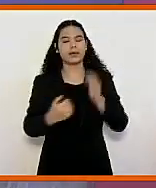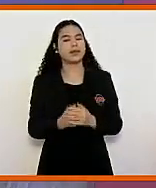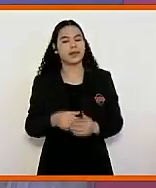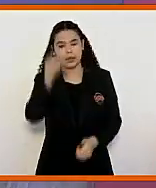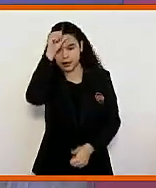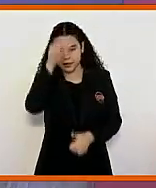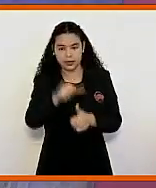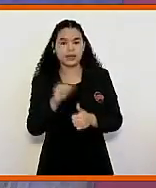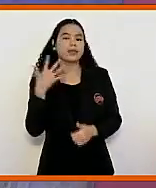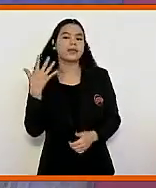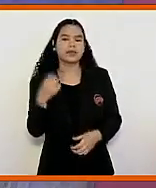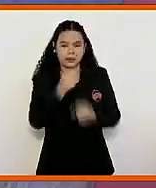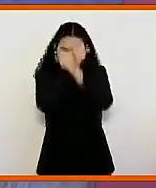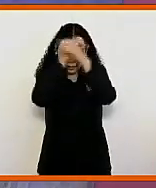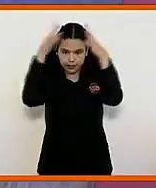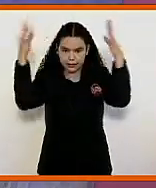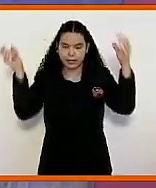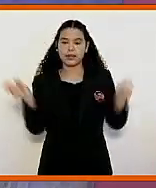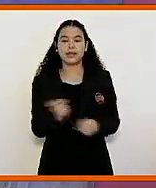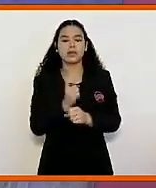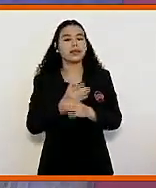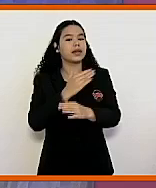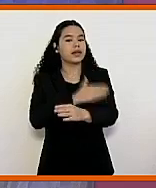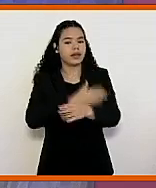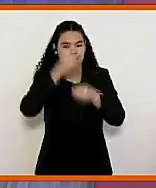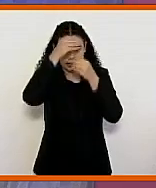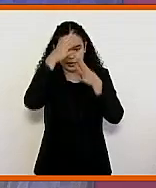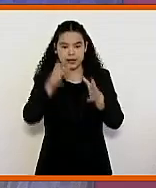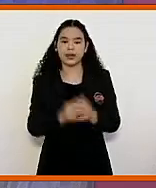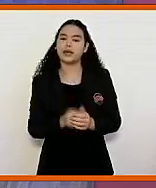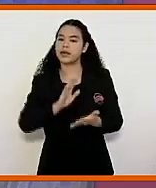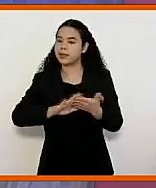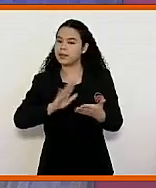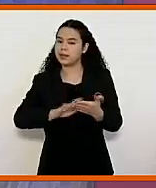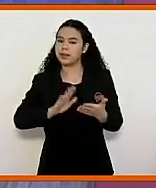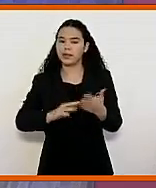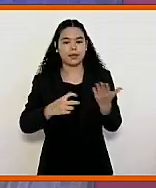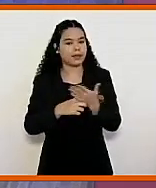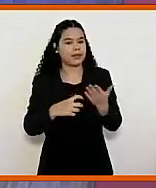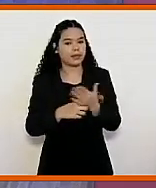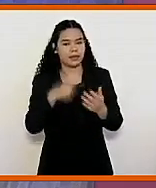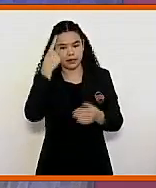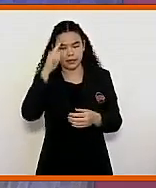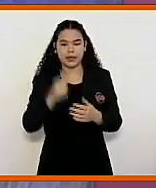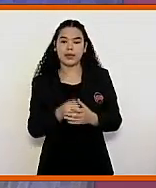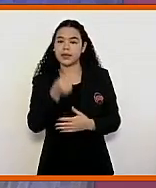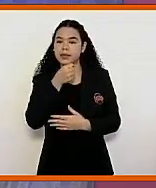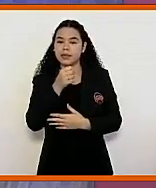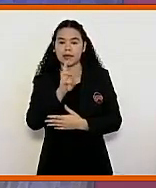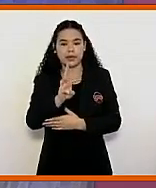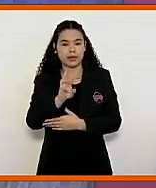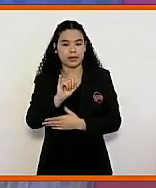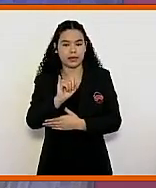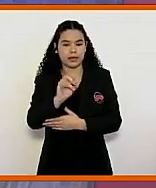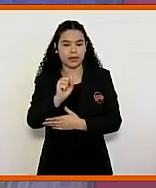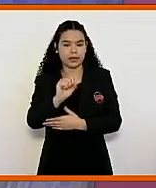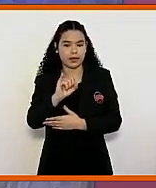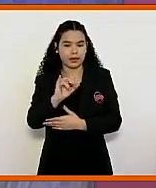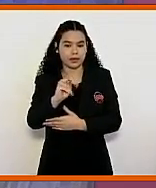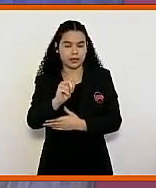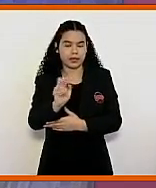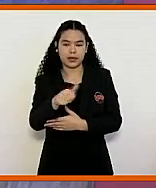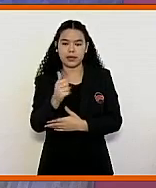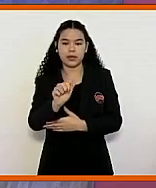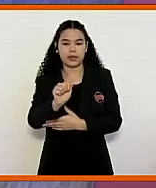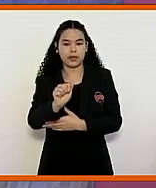tan fácil como soñar y ganar, pero antes te comento que por la compra del boleto para el concierto de Wisin y Yandel y Anuel AA